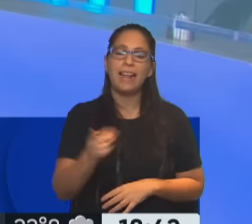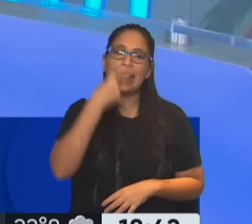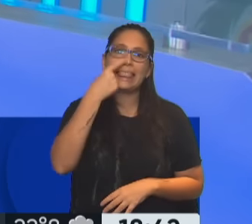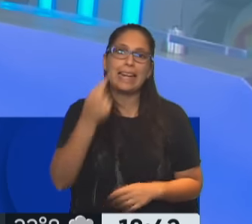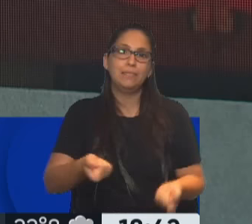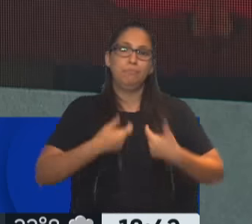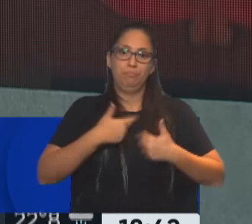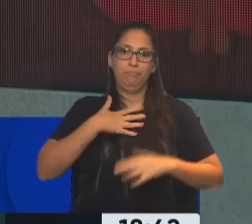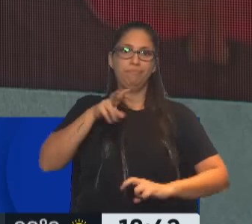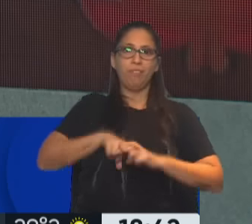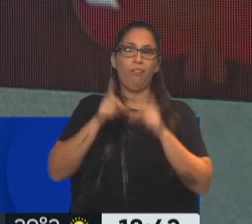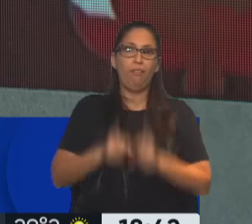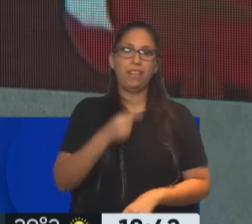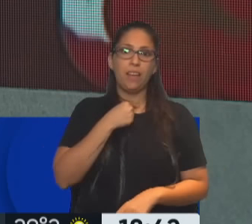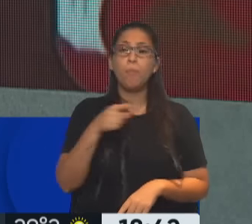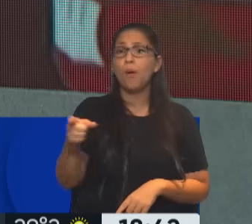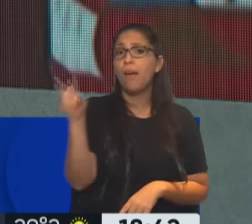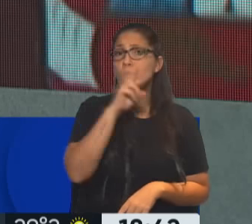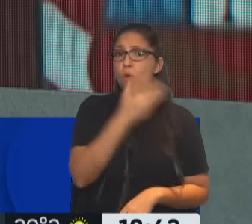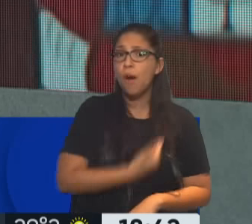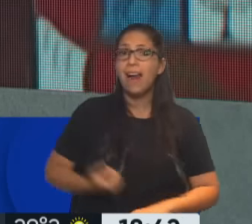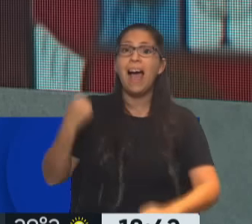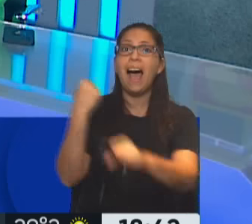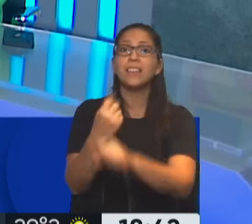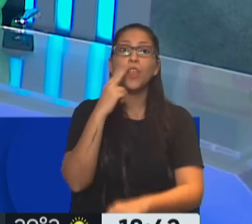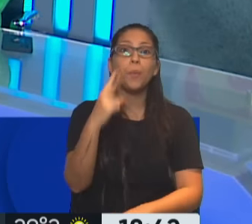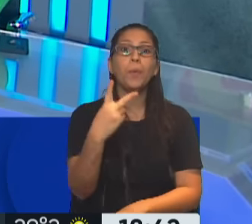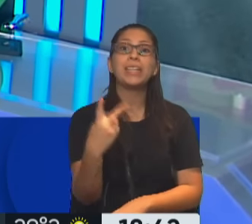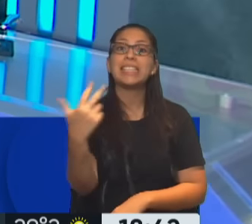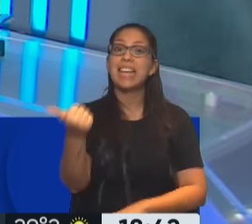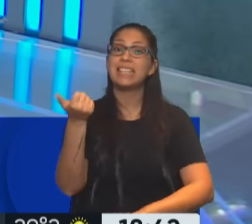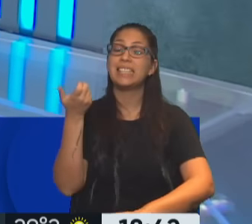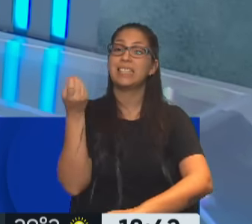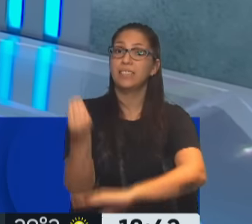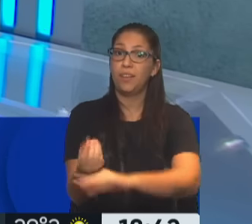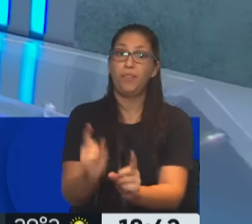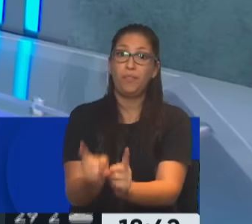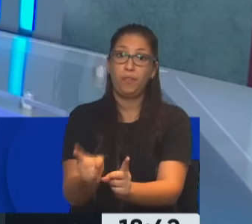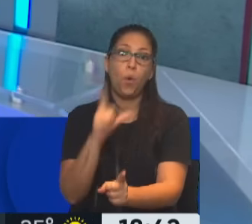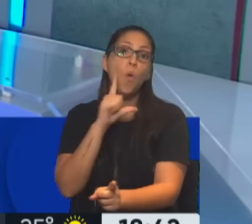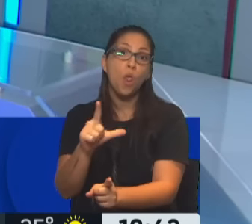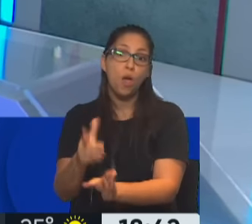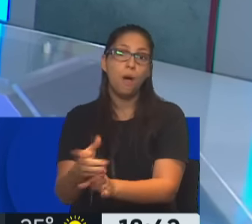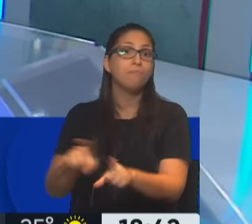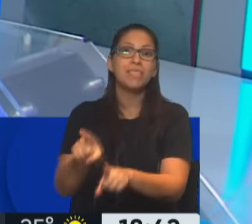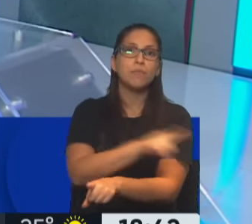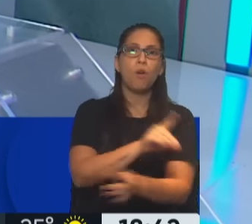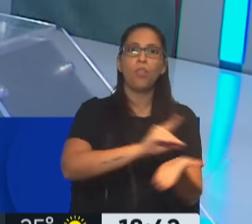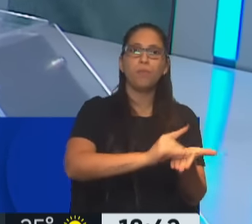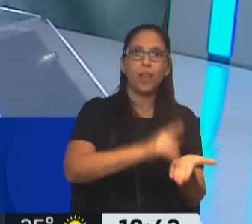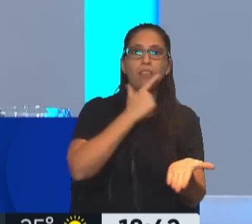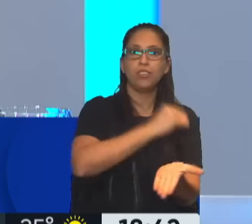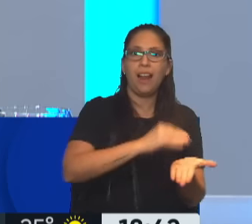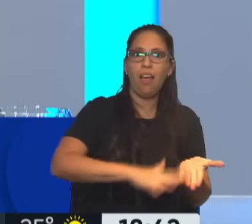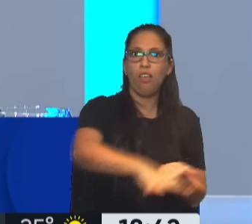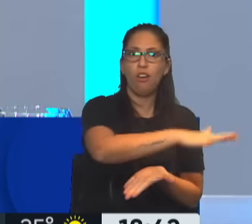Porque Dina Boluarte tiene mandato hasta el 2026. Hasta el 2026, julio de 2026. Bueno, lo mismo que los diputados. Exacto, lo que dicen es, bueno,